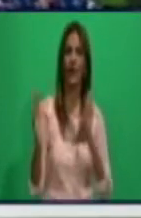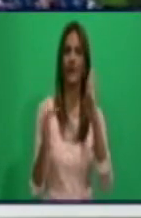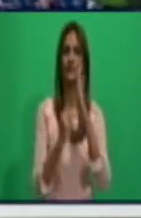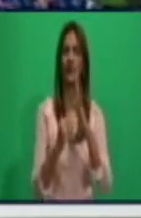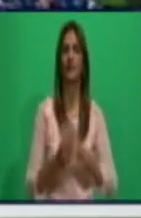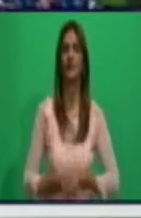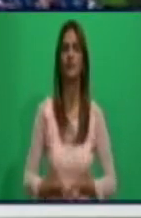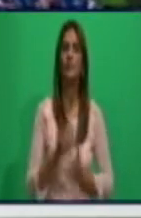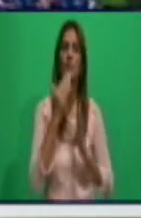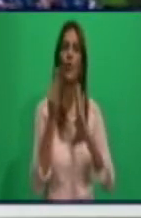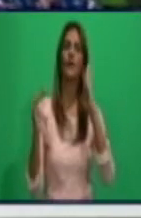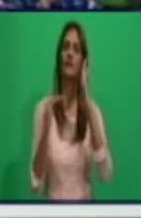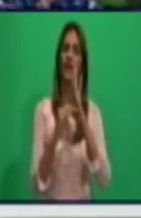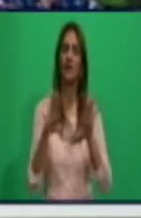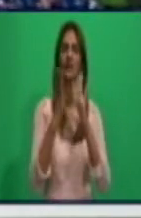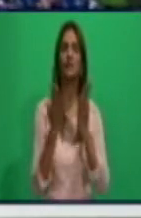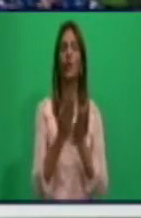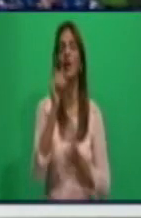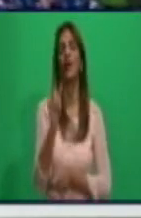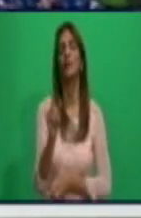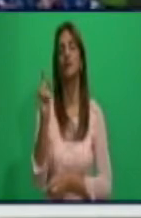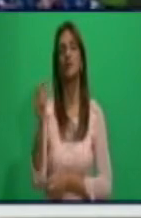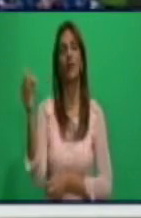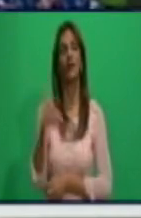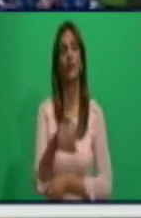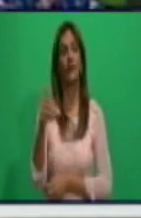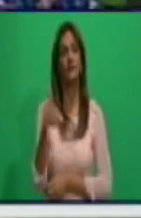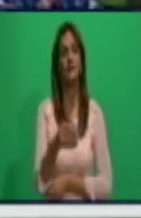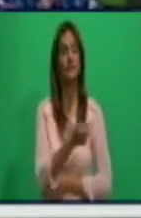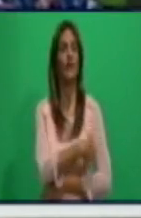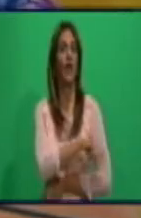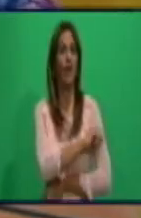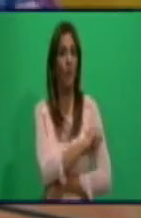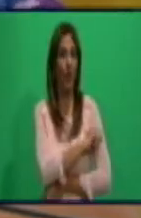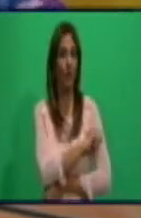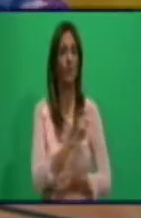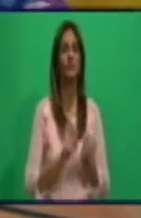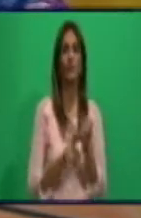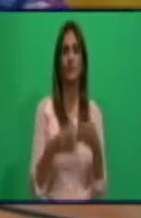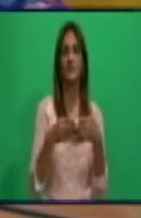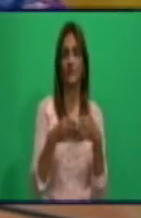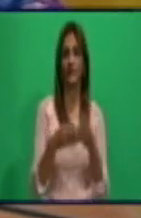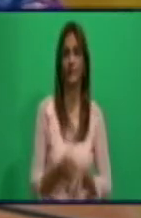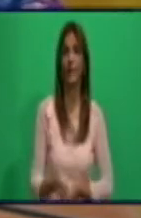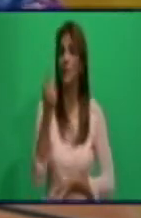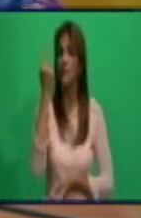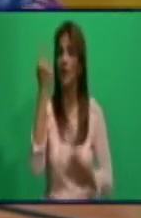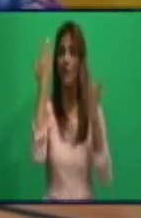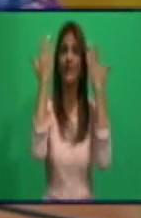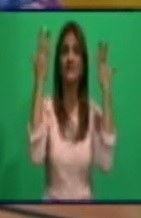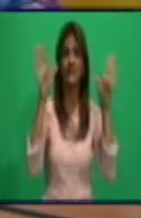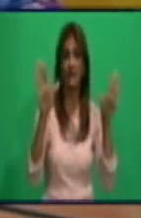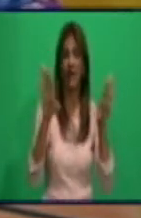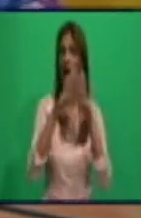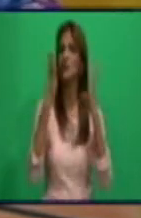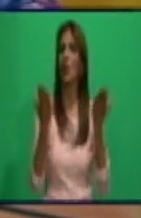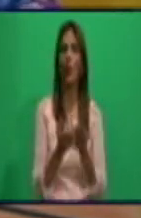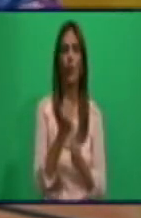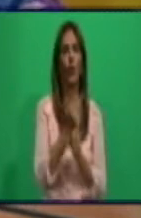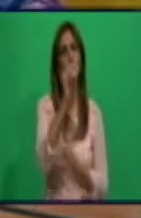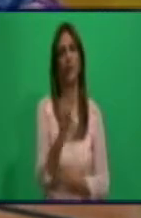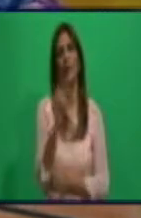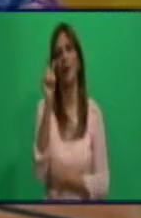todos los presentes en el estudio a nuestro querido pueblo de granma primeramente felicitar a todo el colectivo del programa y en sentido